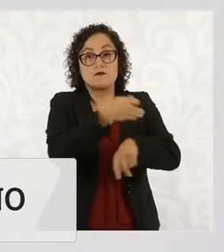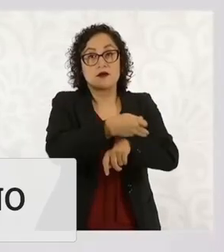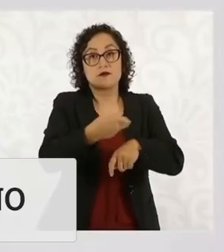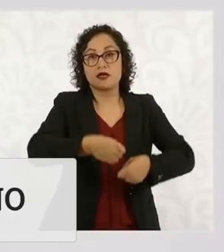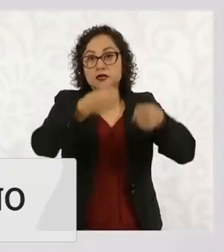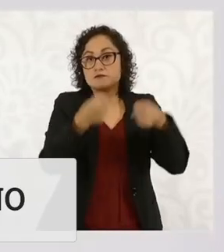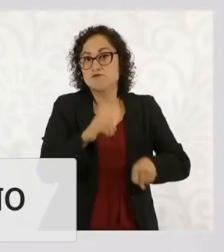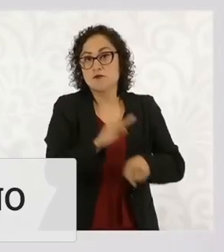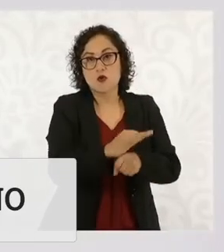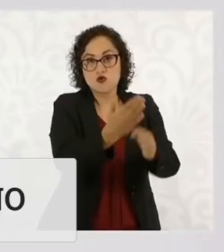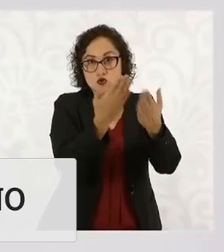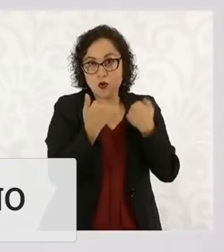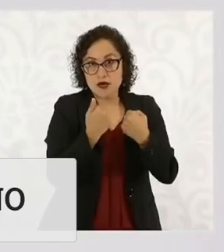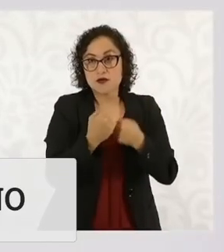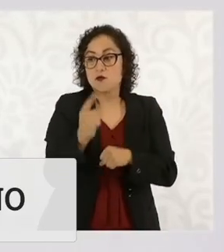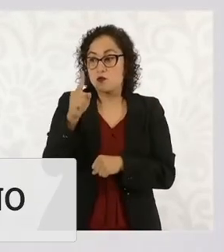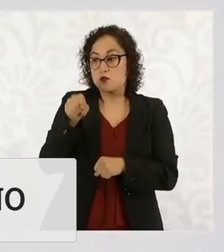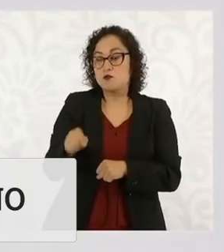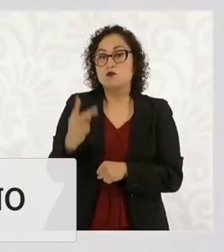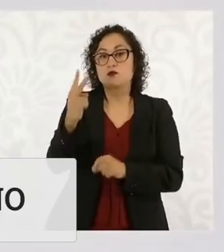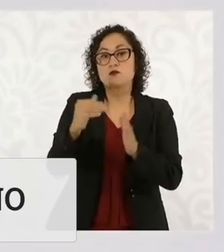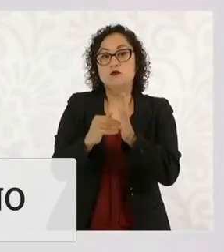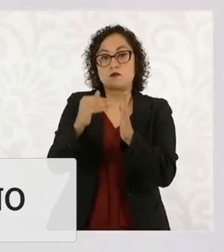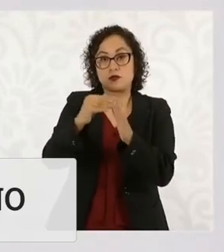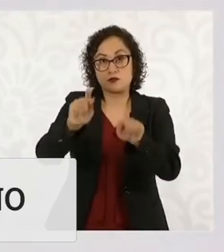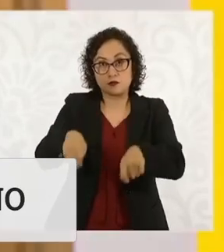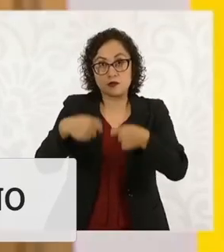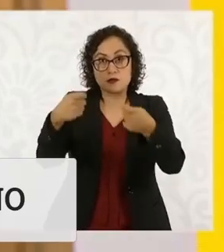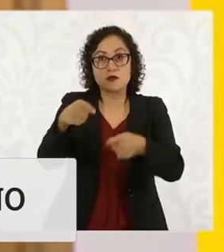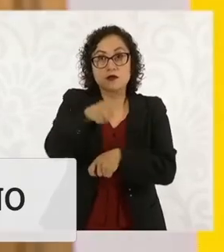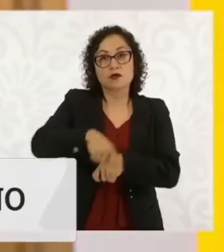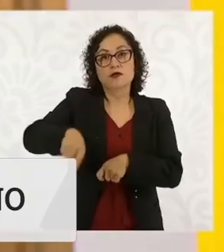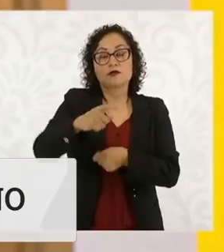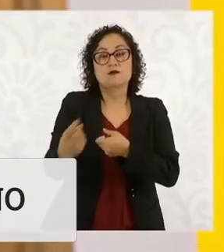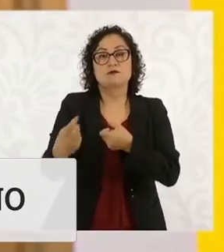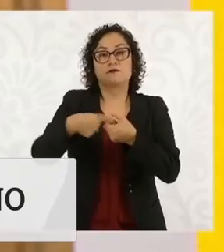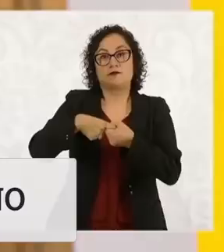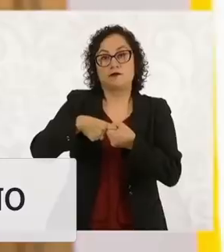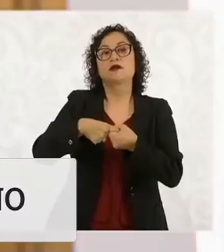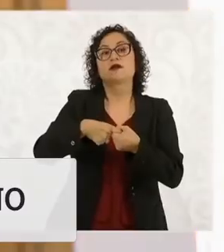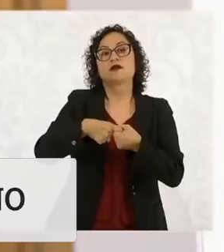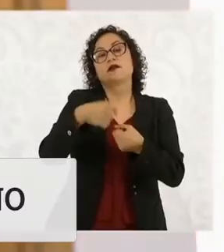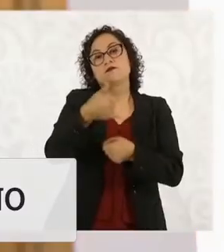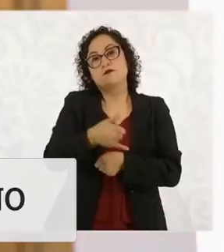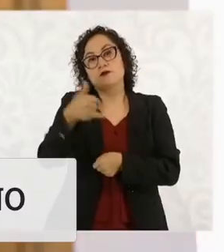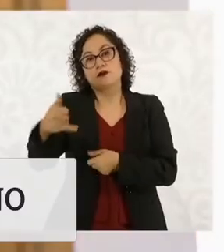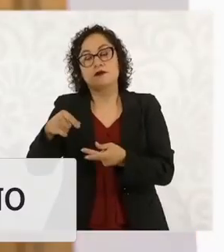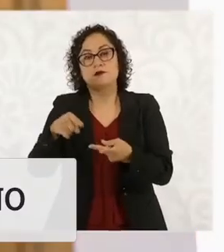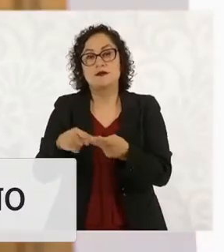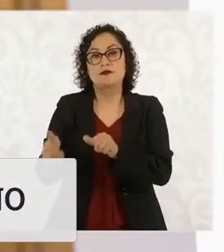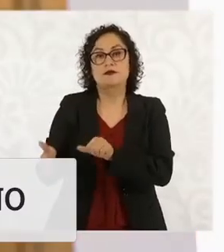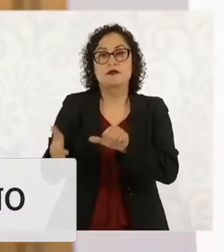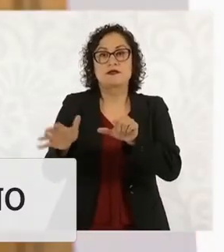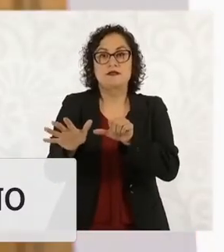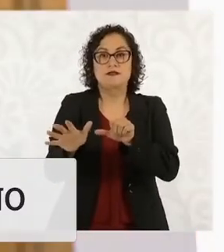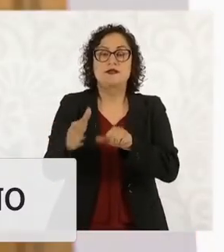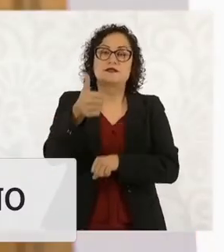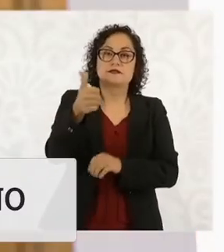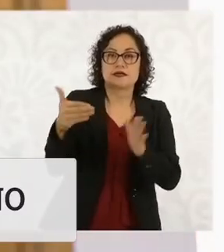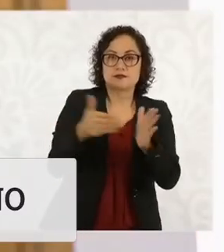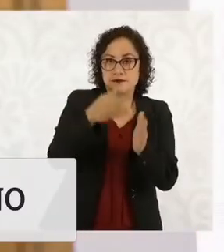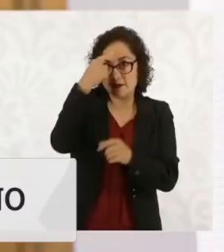social, 1.2 millones para derechohabientes del Infonavit y 100,000 para los del